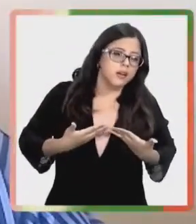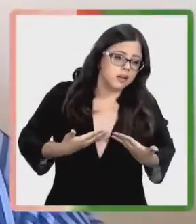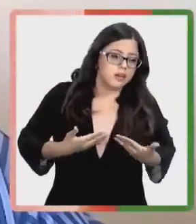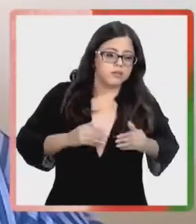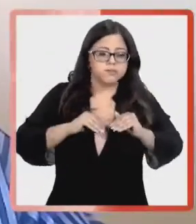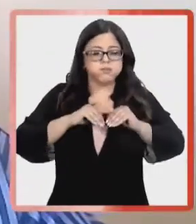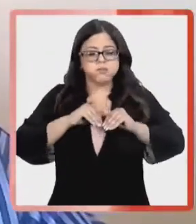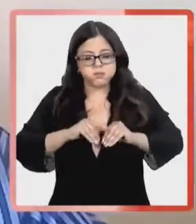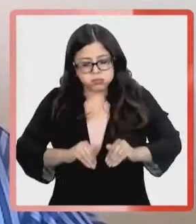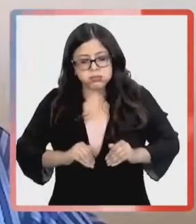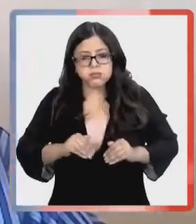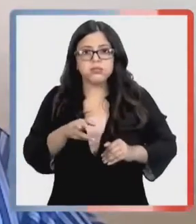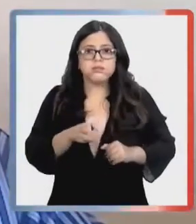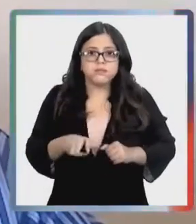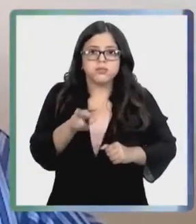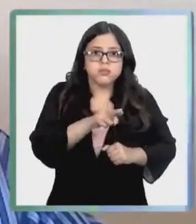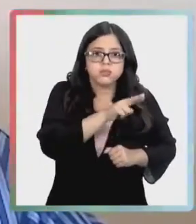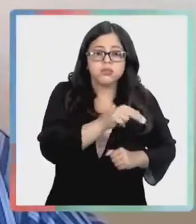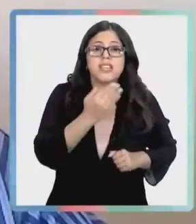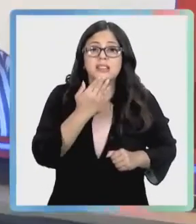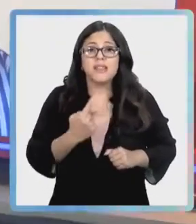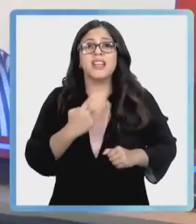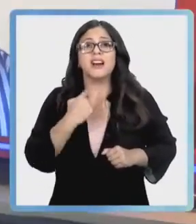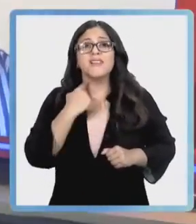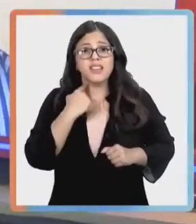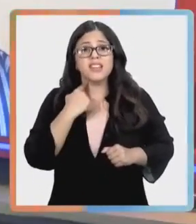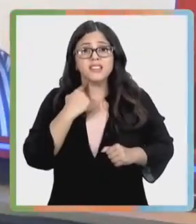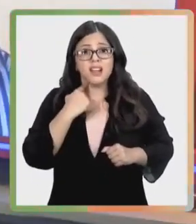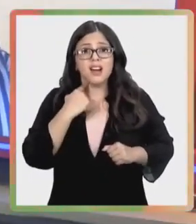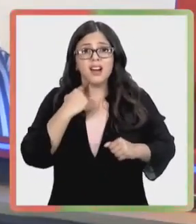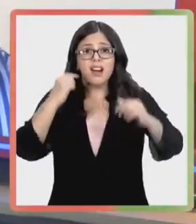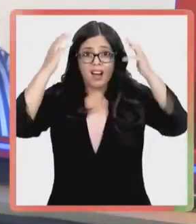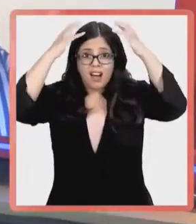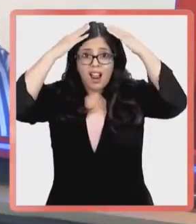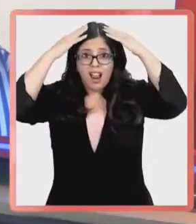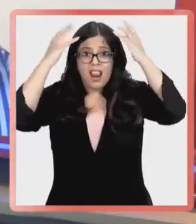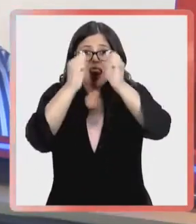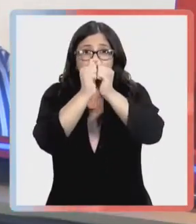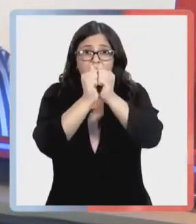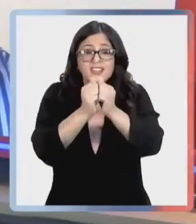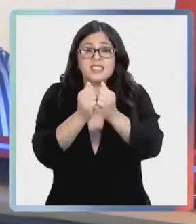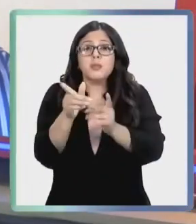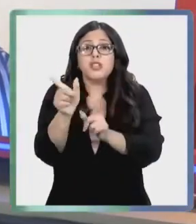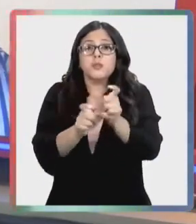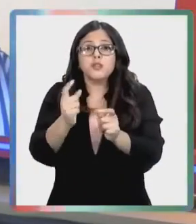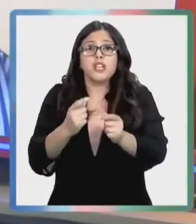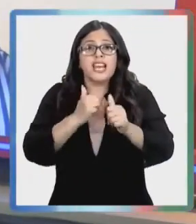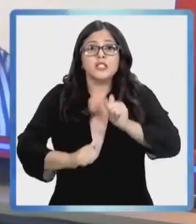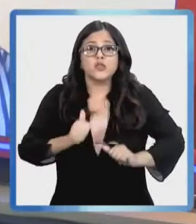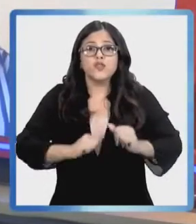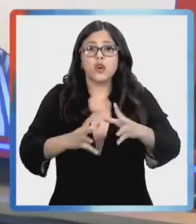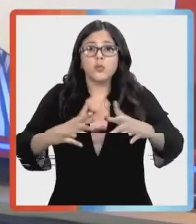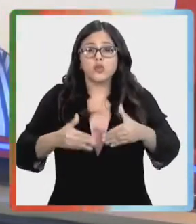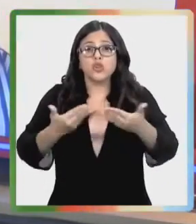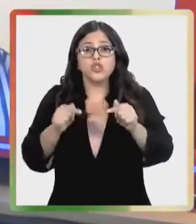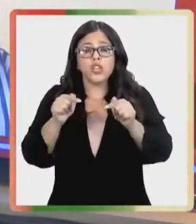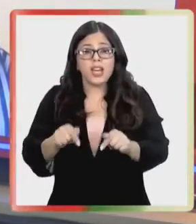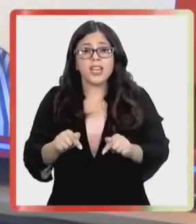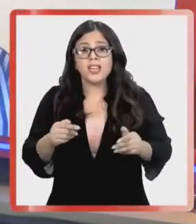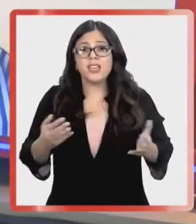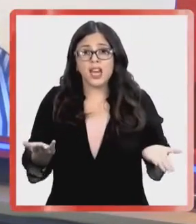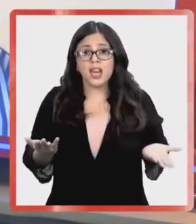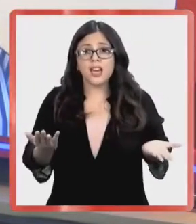de depresión crónica que también invade la mente de estas personas porque son personas que han sufrido mucho y por tanto va a